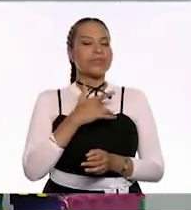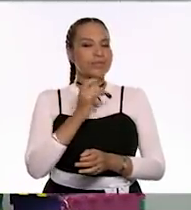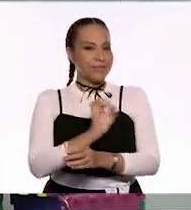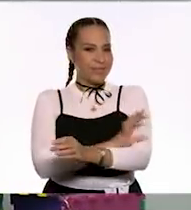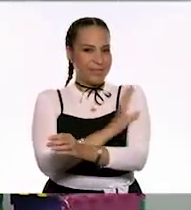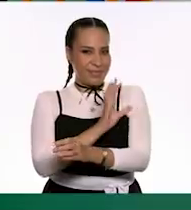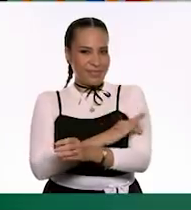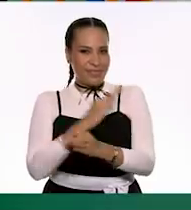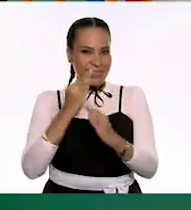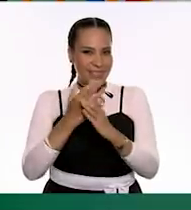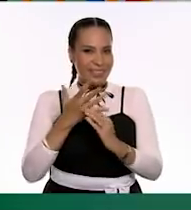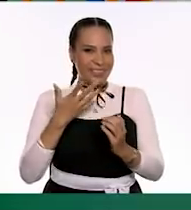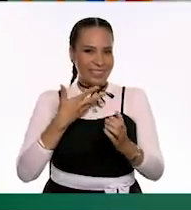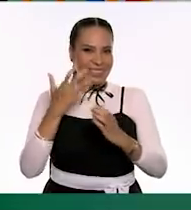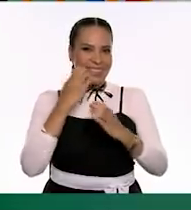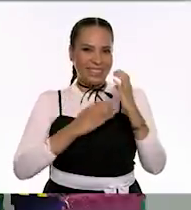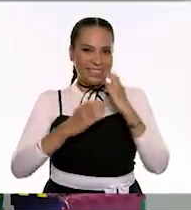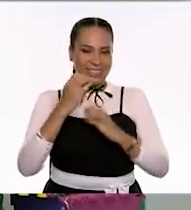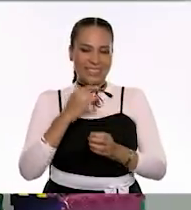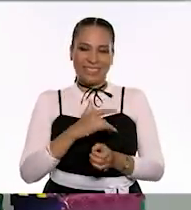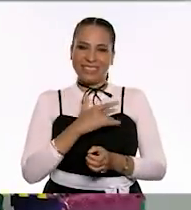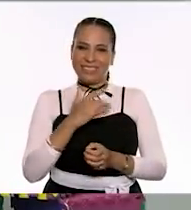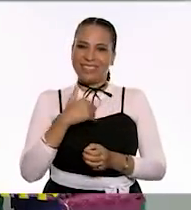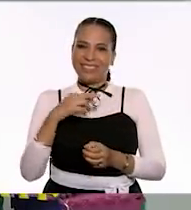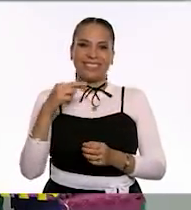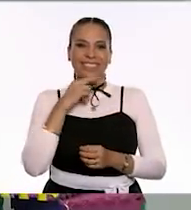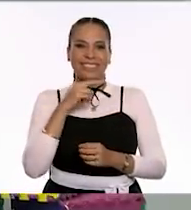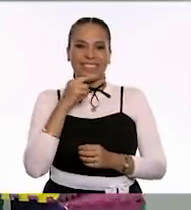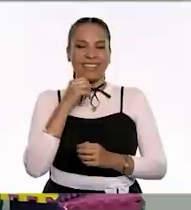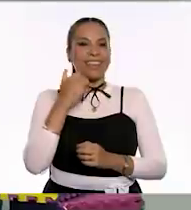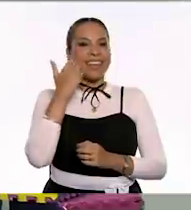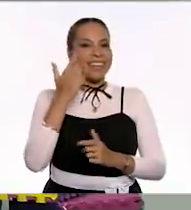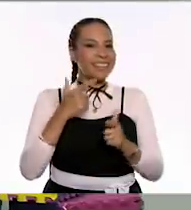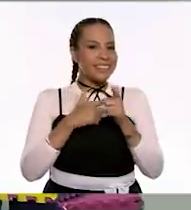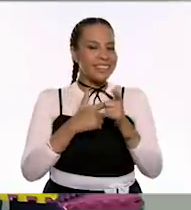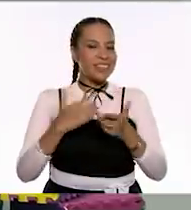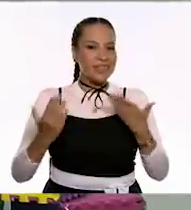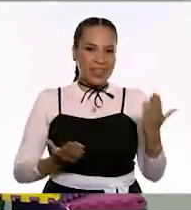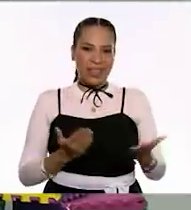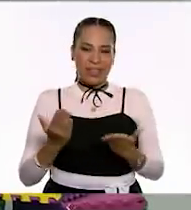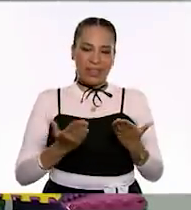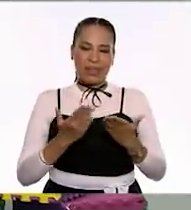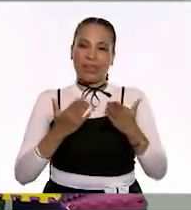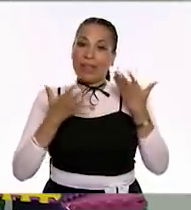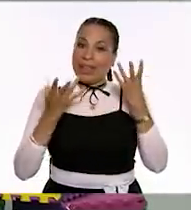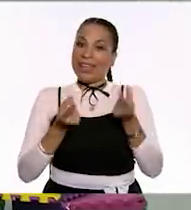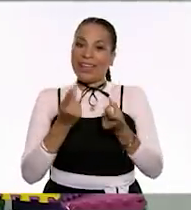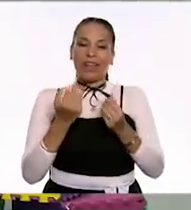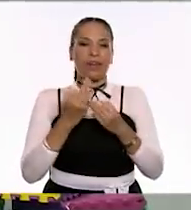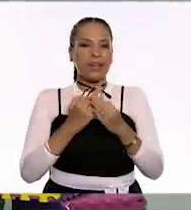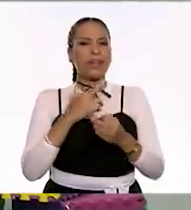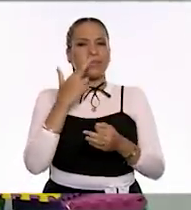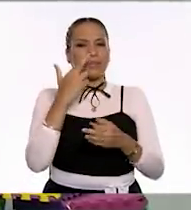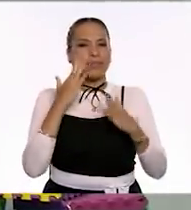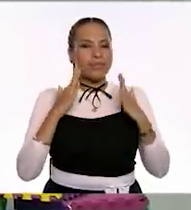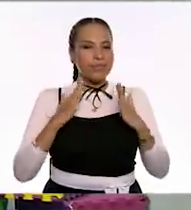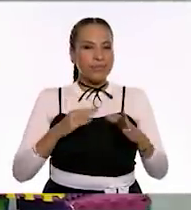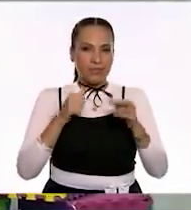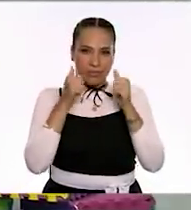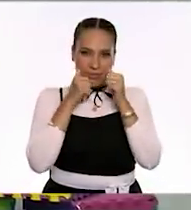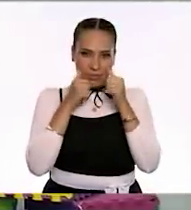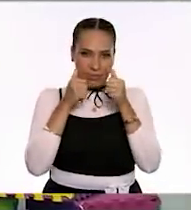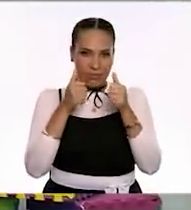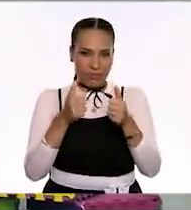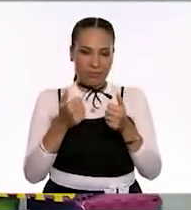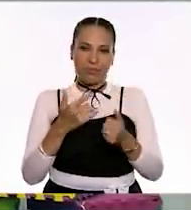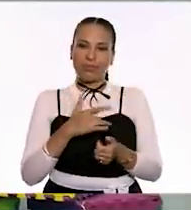que traías ahorita con la canción? Con la canción estaba bien acelerado y quería continuar bailando y ahorita ya respiré y estoy otra vez concentrado